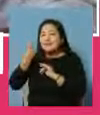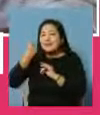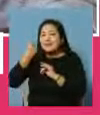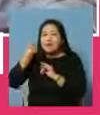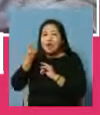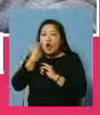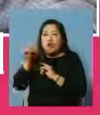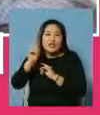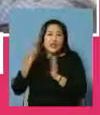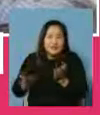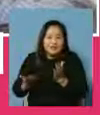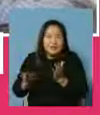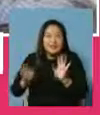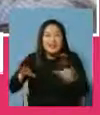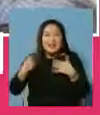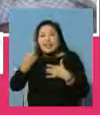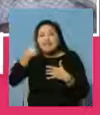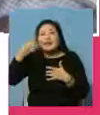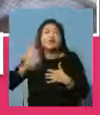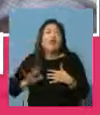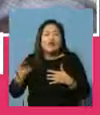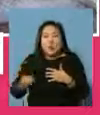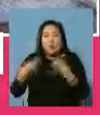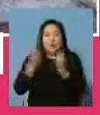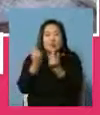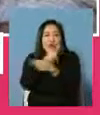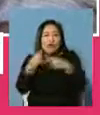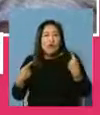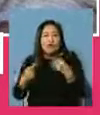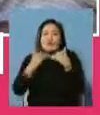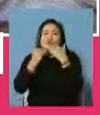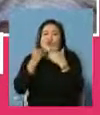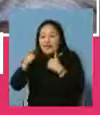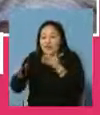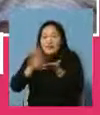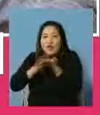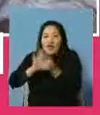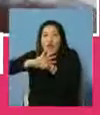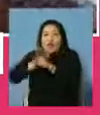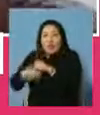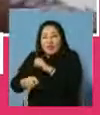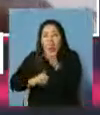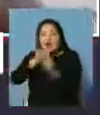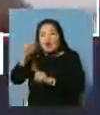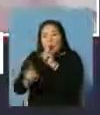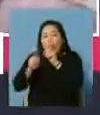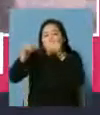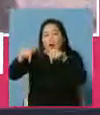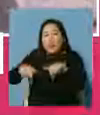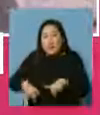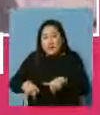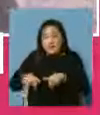desconocido. Entonces, hay muchísimas cosas que todavía no se saben. O sea, hay cosas que en estos